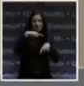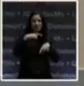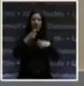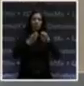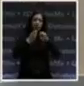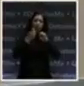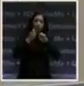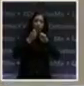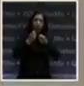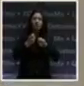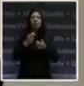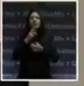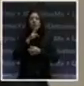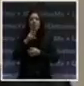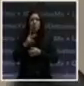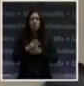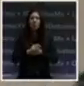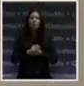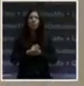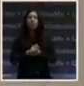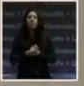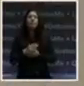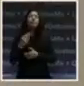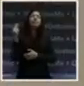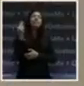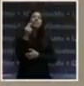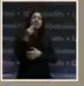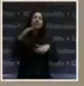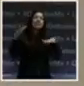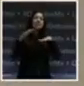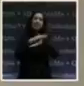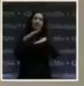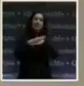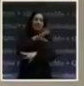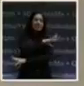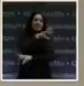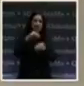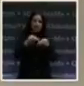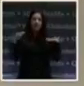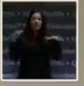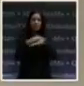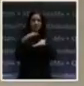y la mejora de regularización, necesitamos cambiar completamente,